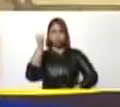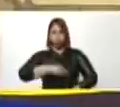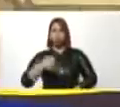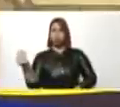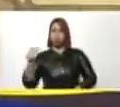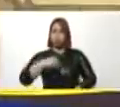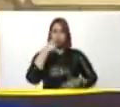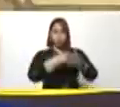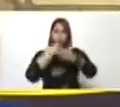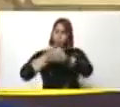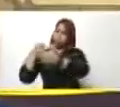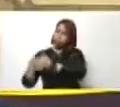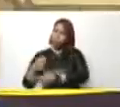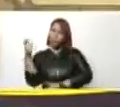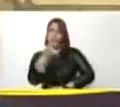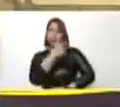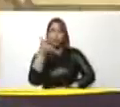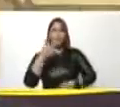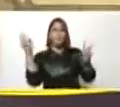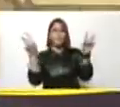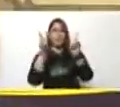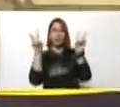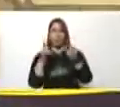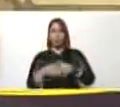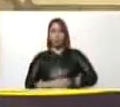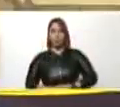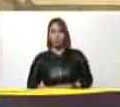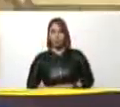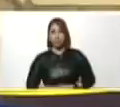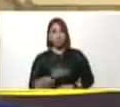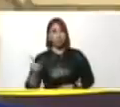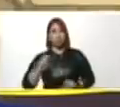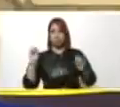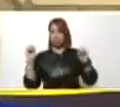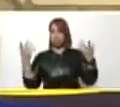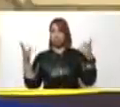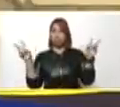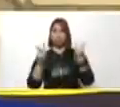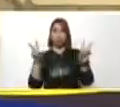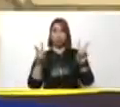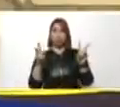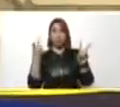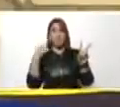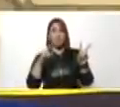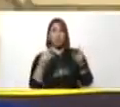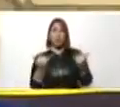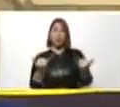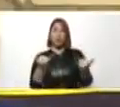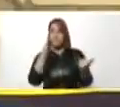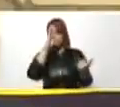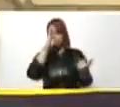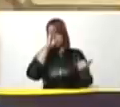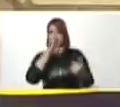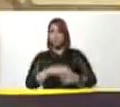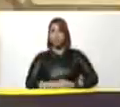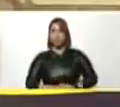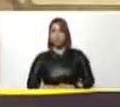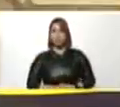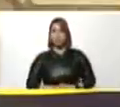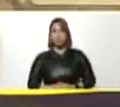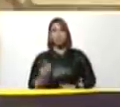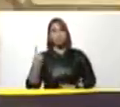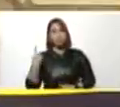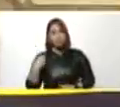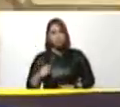a luchar, a buscar la victoria, y no se nos dio la victoria. Por ahora, en Barinas, vendrán